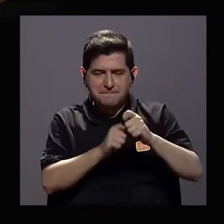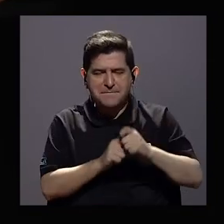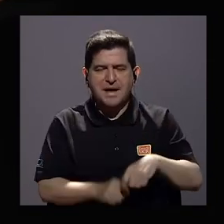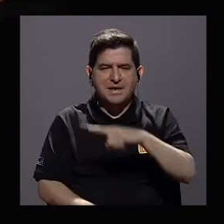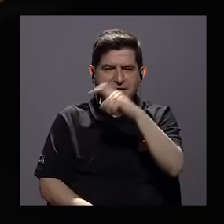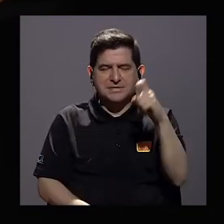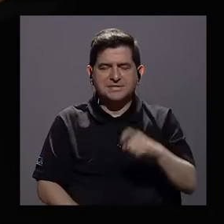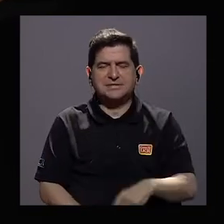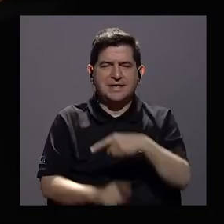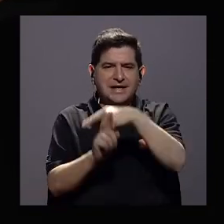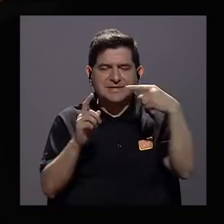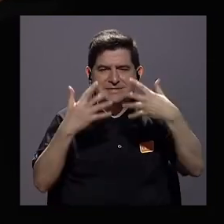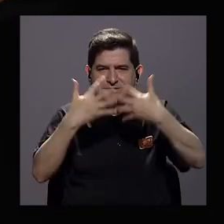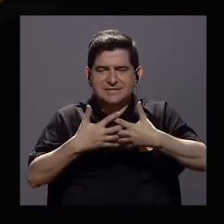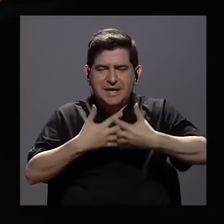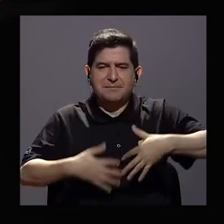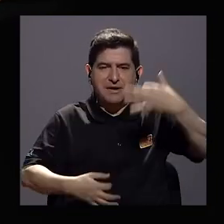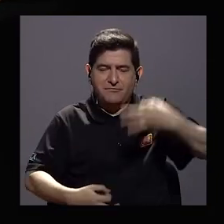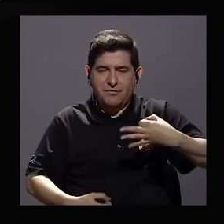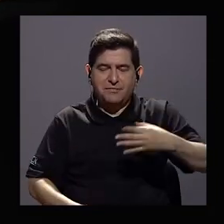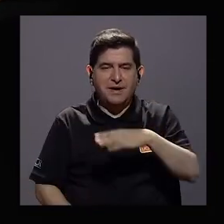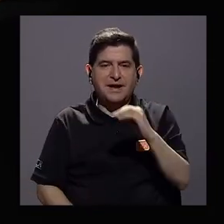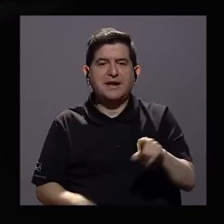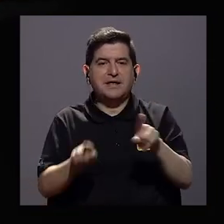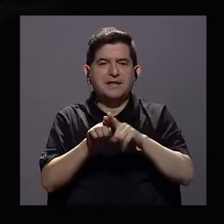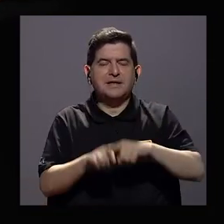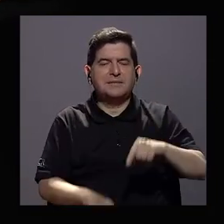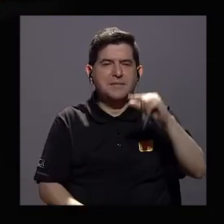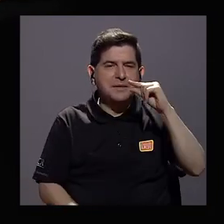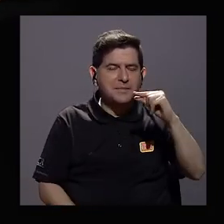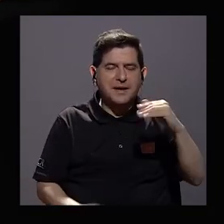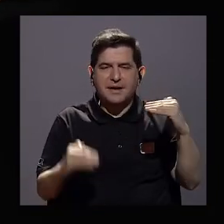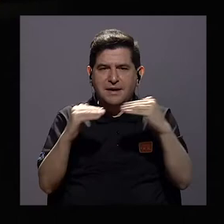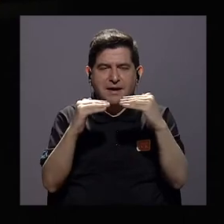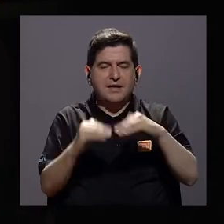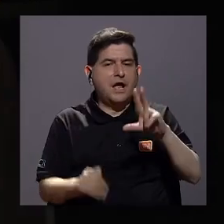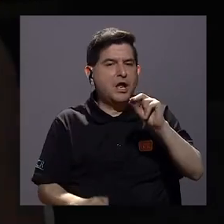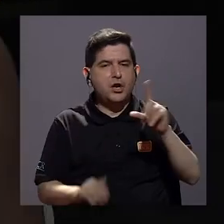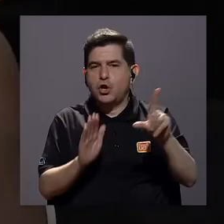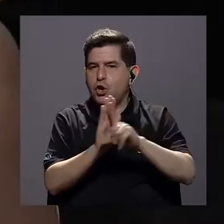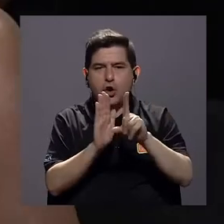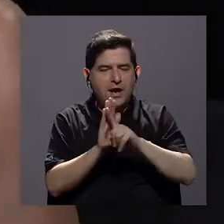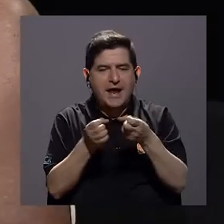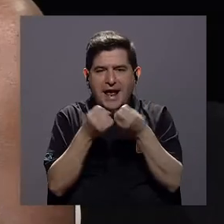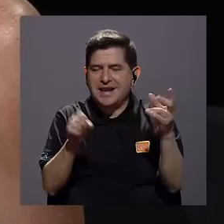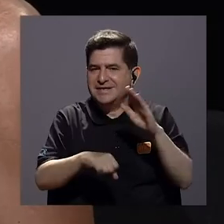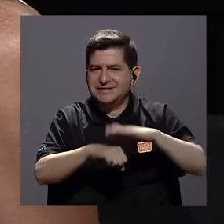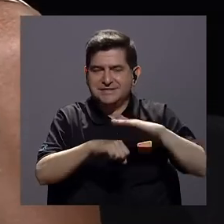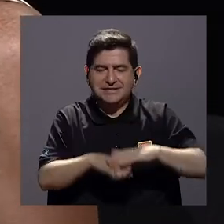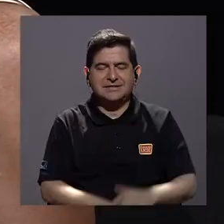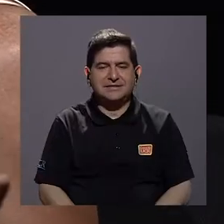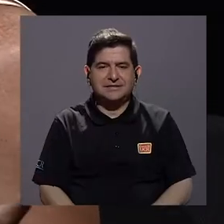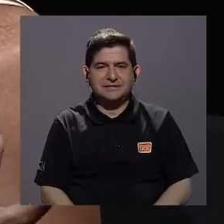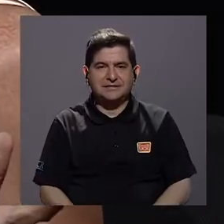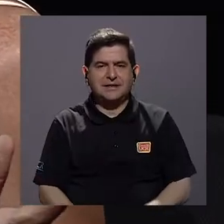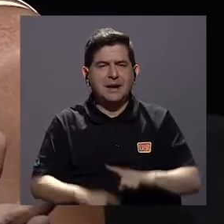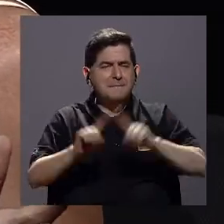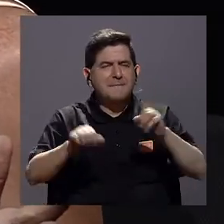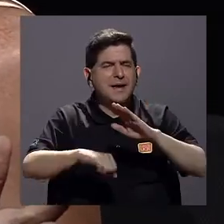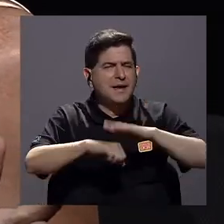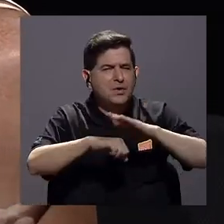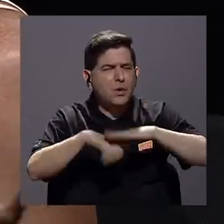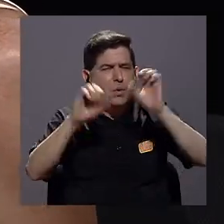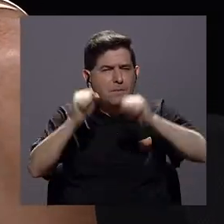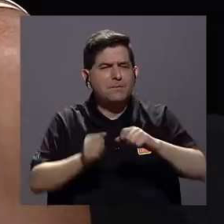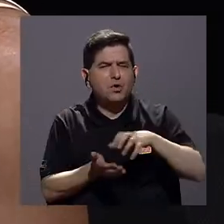semi-industrial formal y pesca de camarón artesanal no formal, o sea, ilegal, sin el permiso. Por ejemplo, en el Golfo de Nicoya. Sí, pero eso del permiso es algo